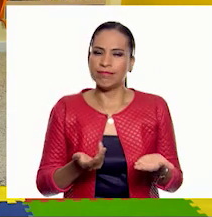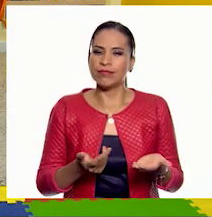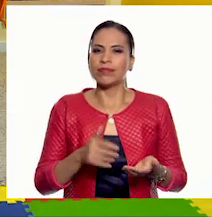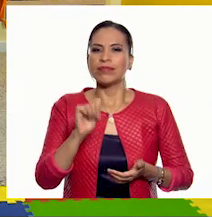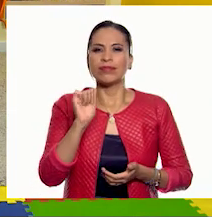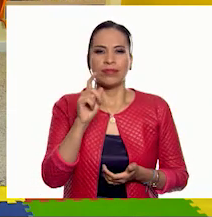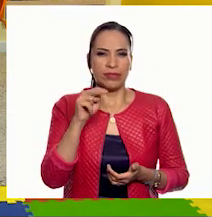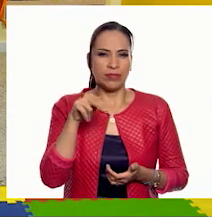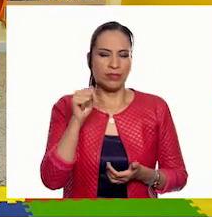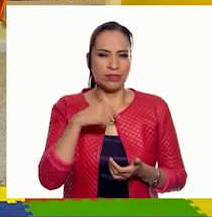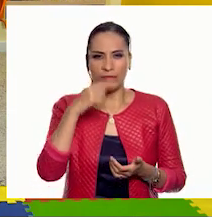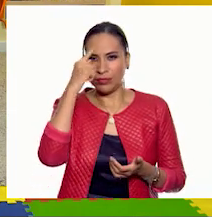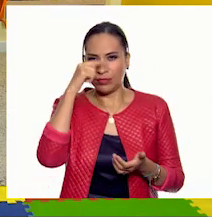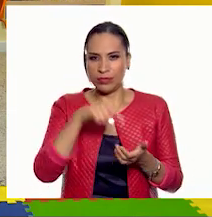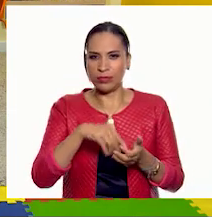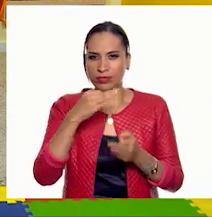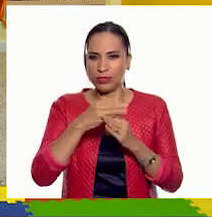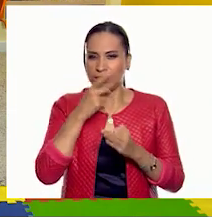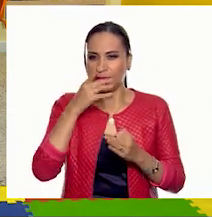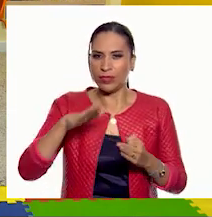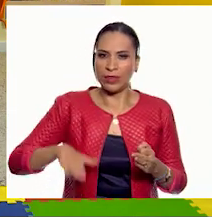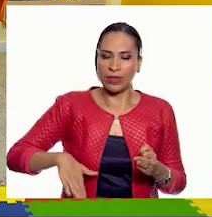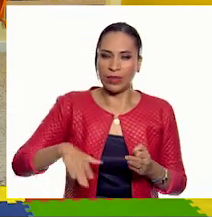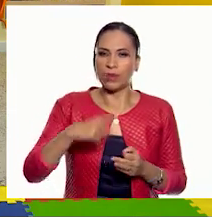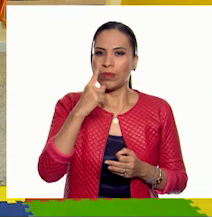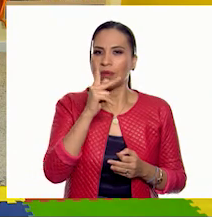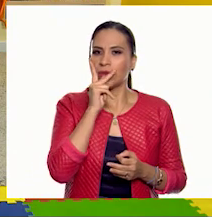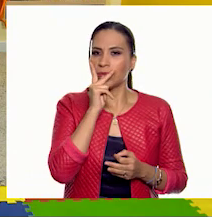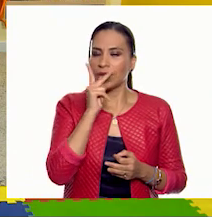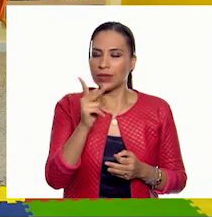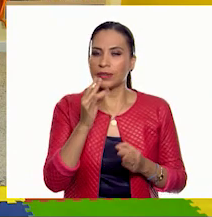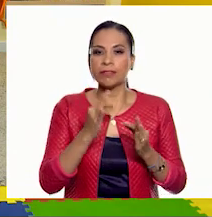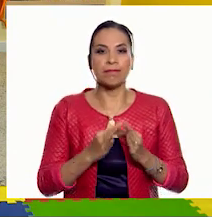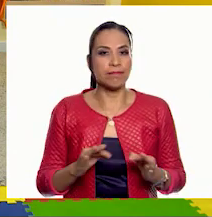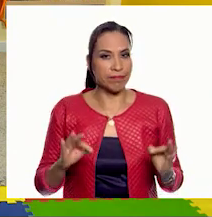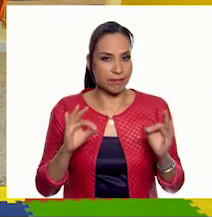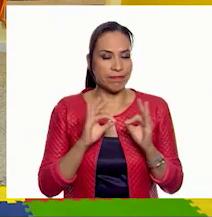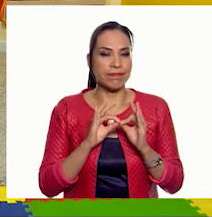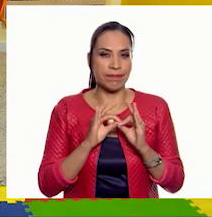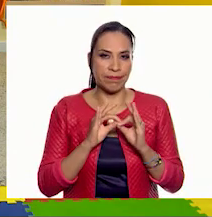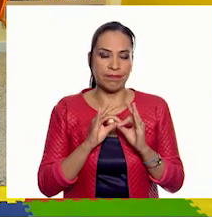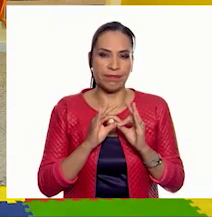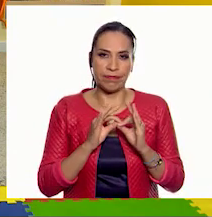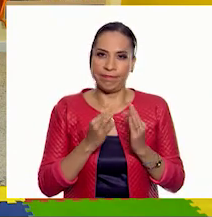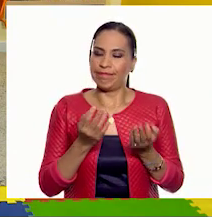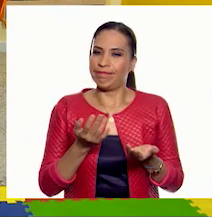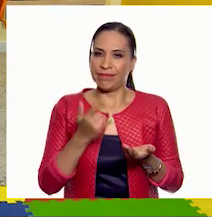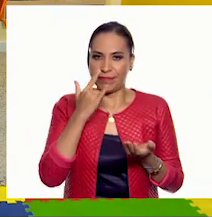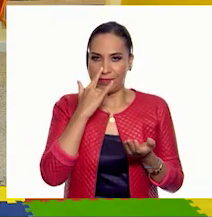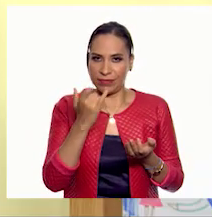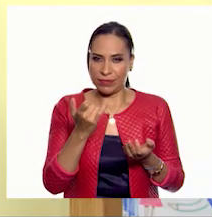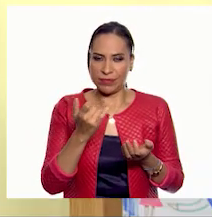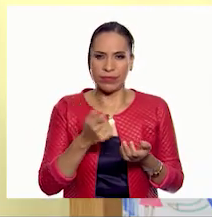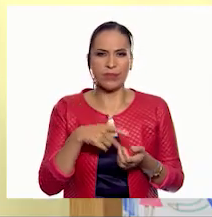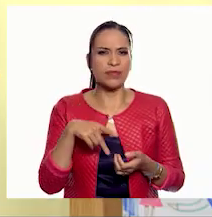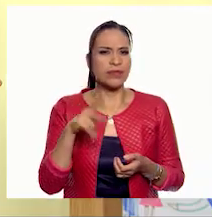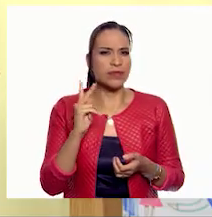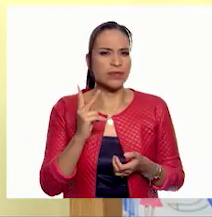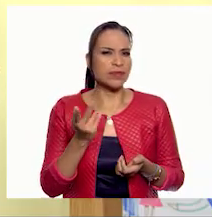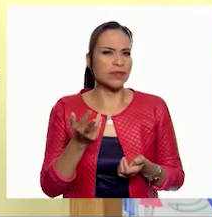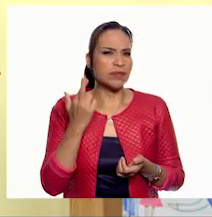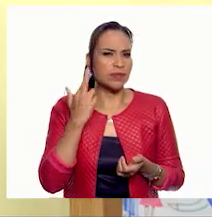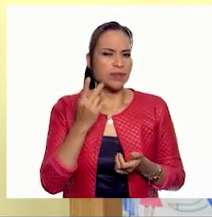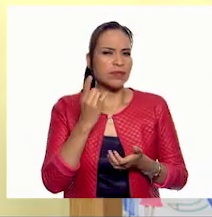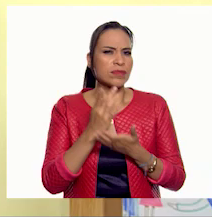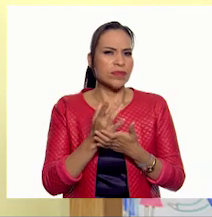Adriana, creo que acabas de mencionar una palabra muy importante y misteriosa. Pero si solo